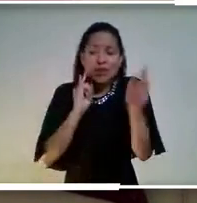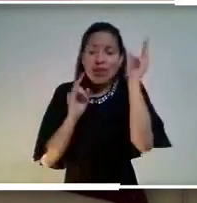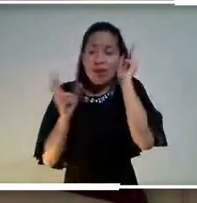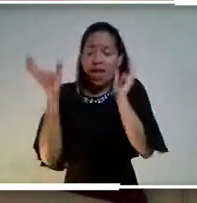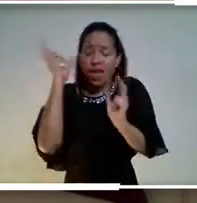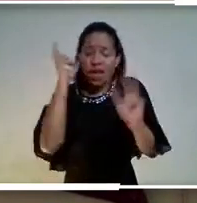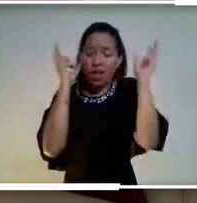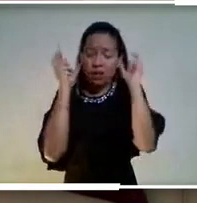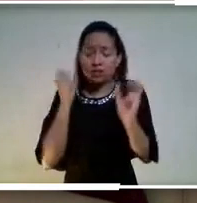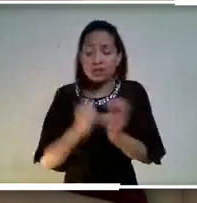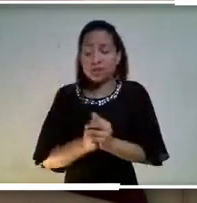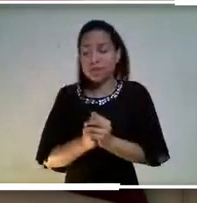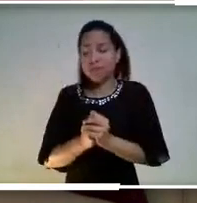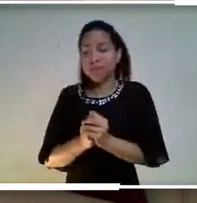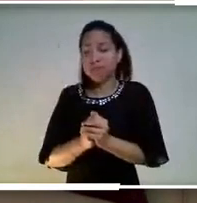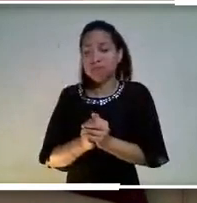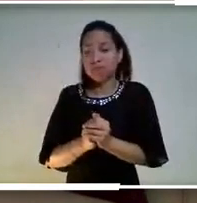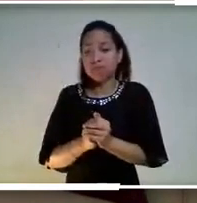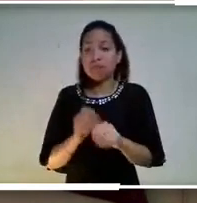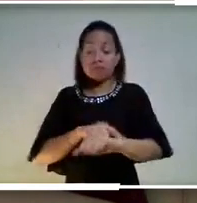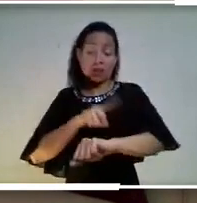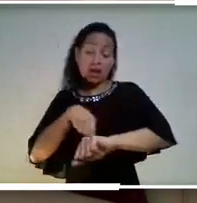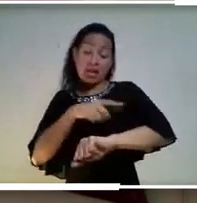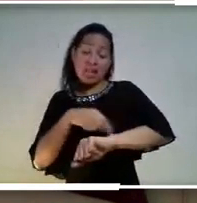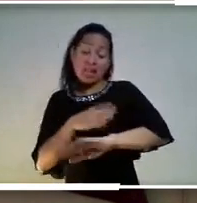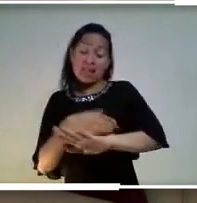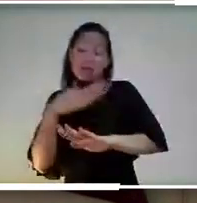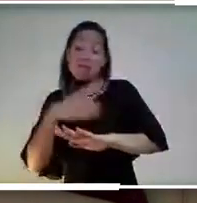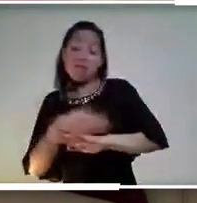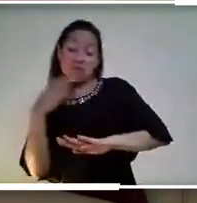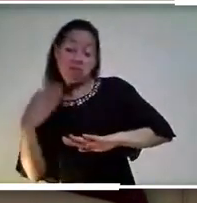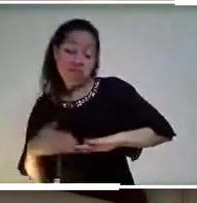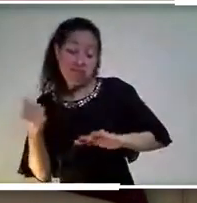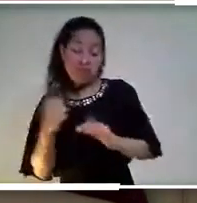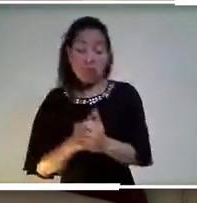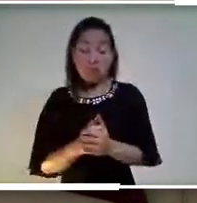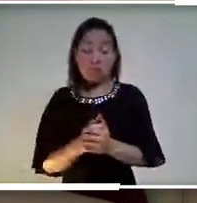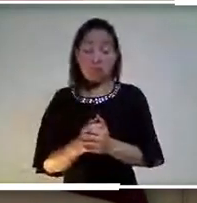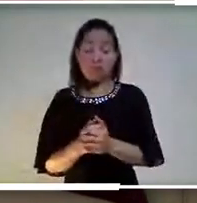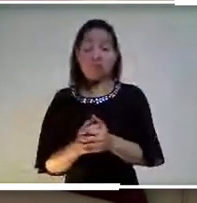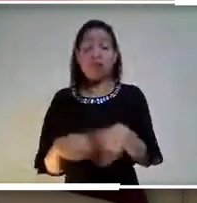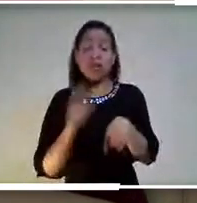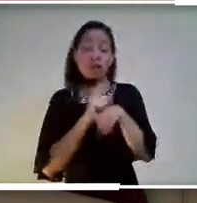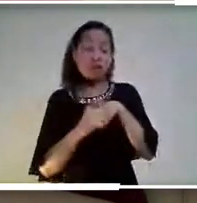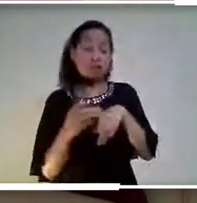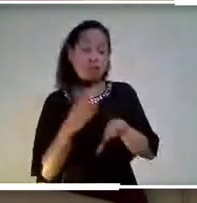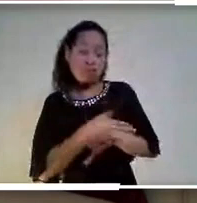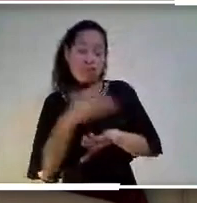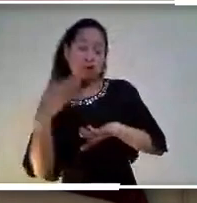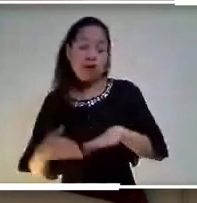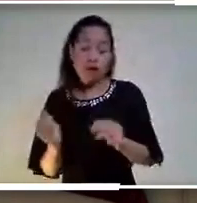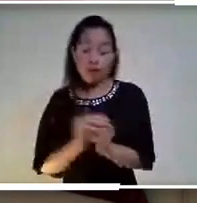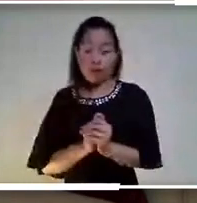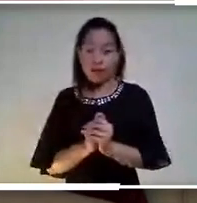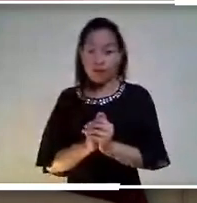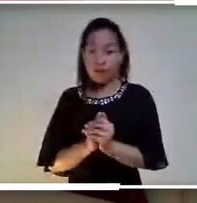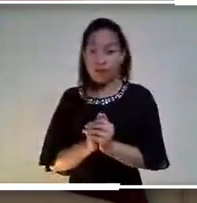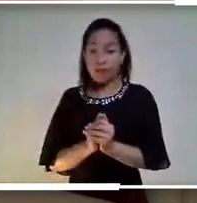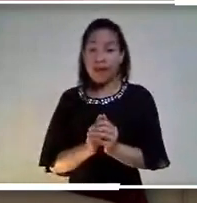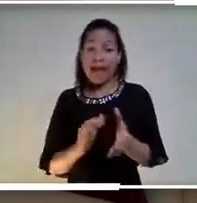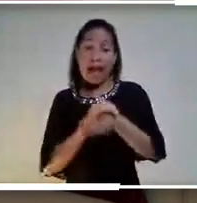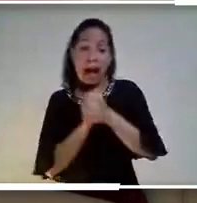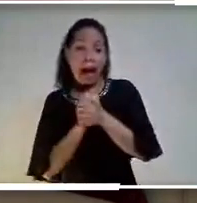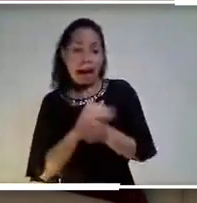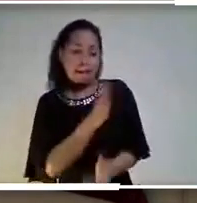regreso sin adivine qué le dijo anoche cuando nos reunimos su hijo apareció